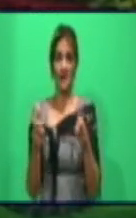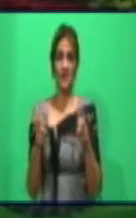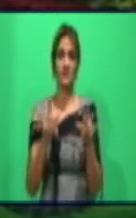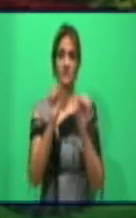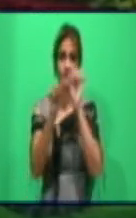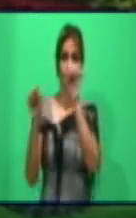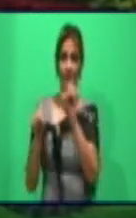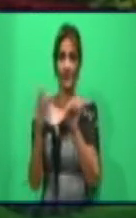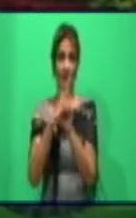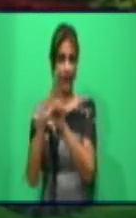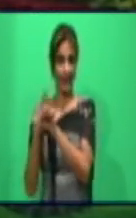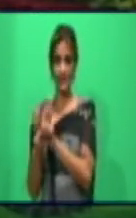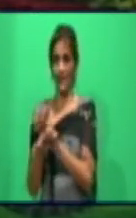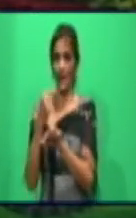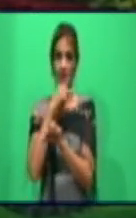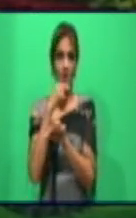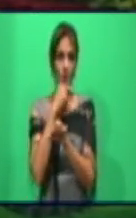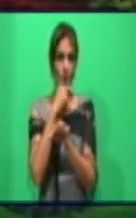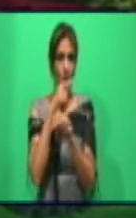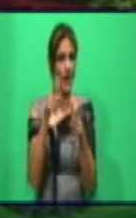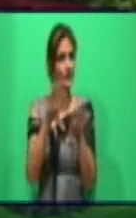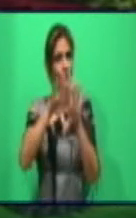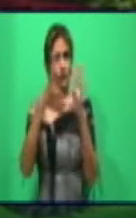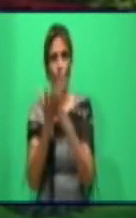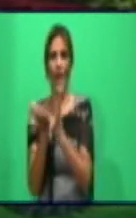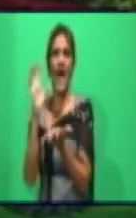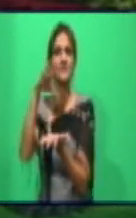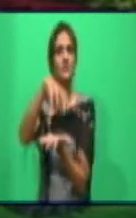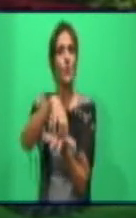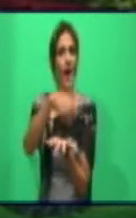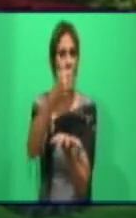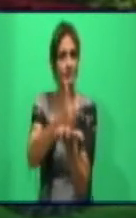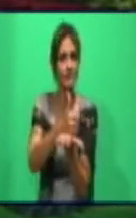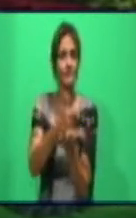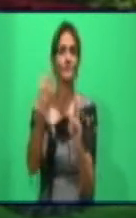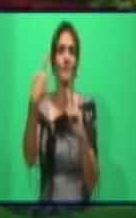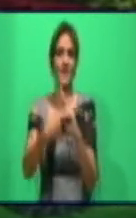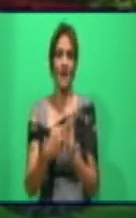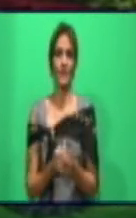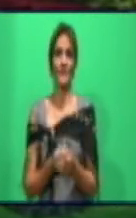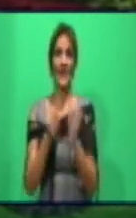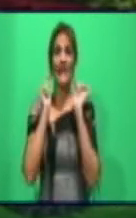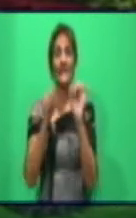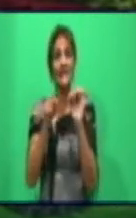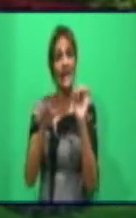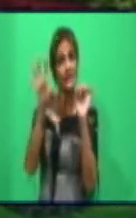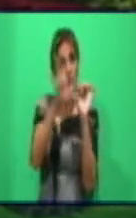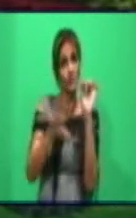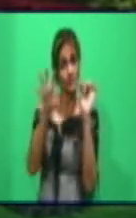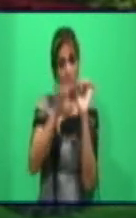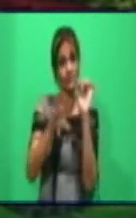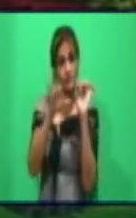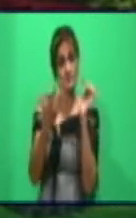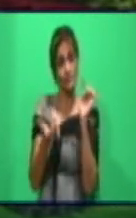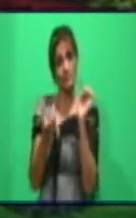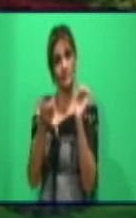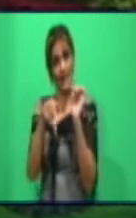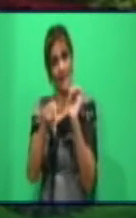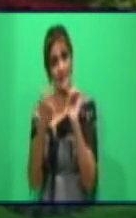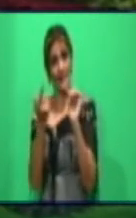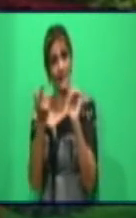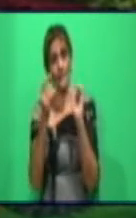número de mayoría en toda la ciudad de bayamo y esta panorámica como que era que el programa se está viendo en toda la